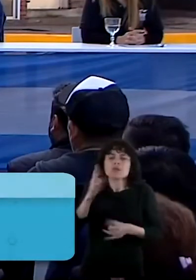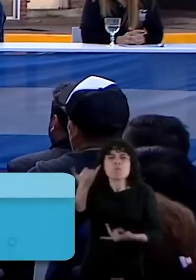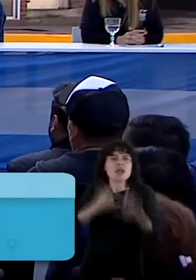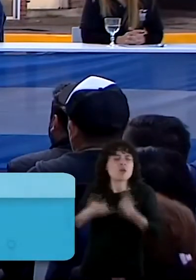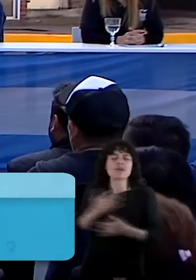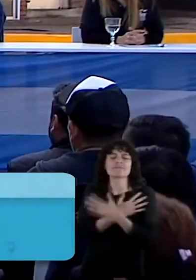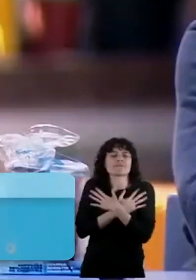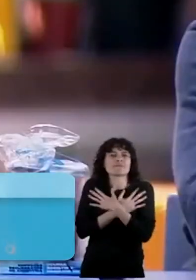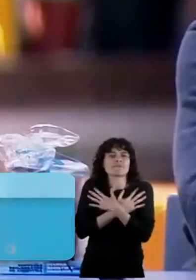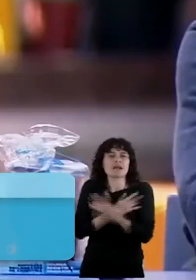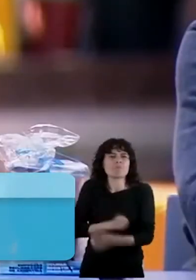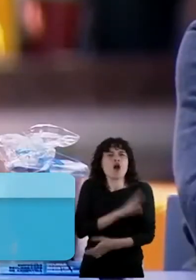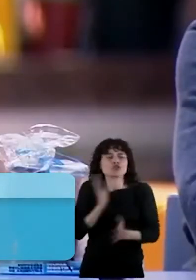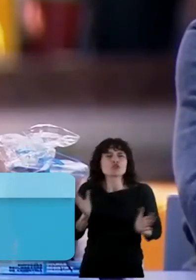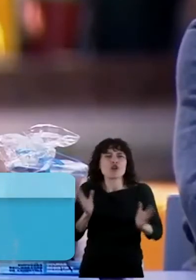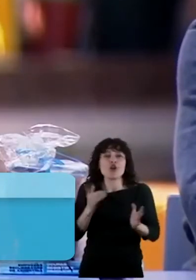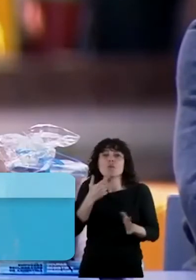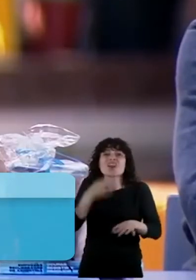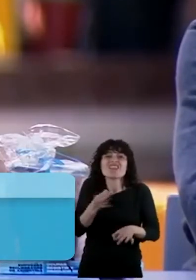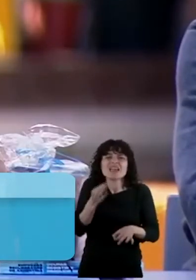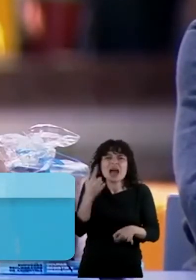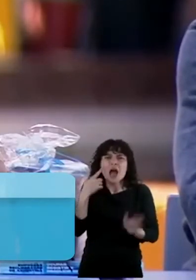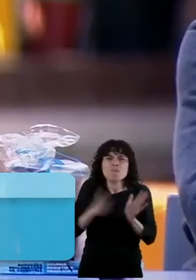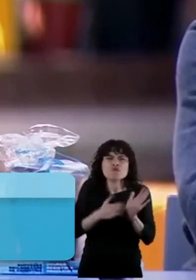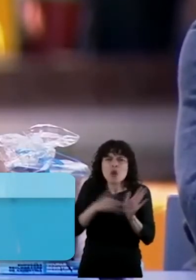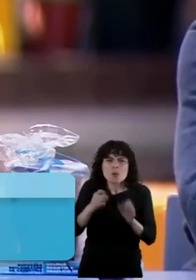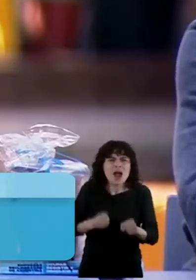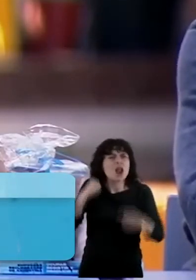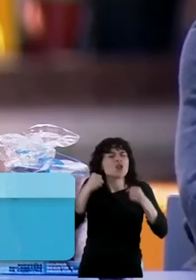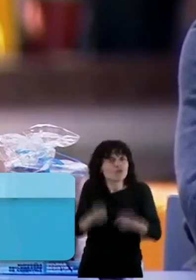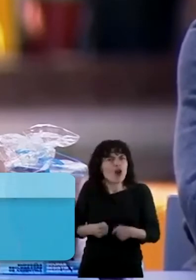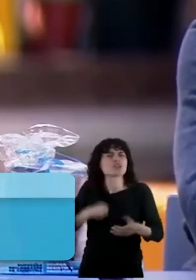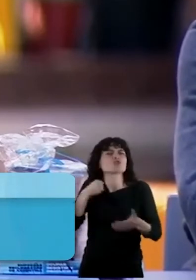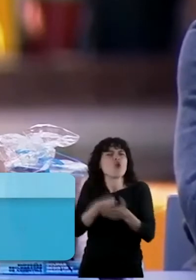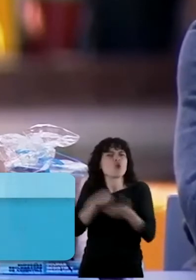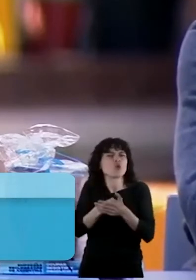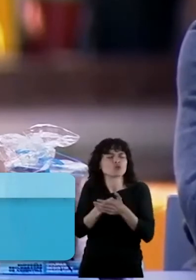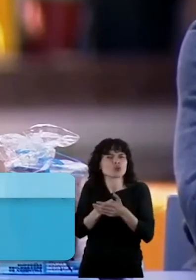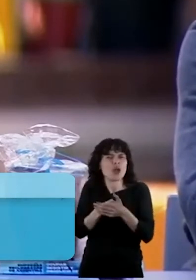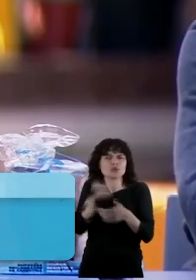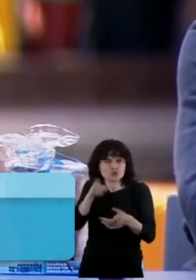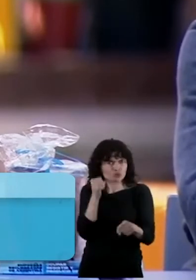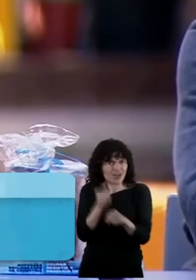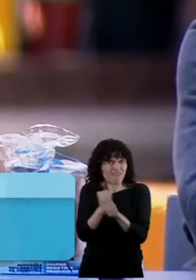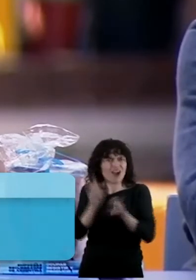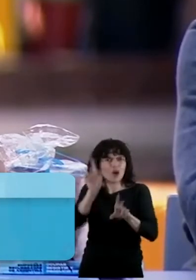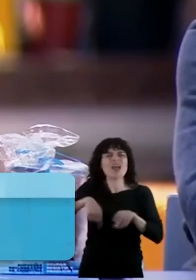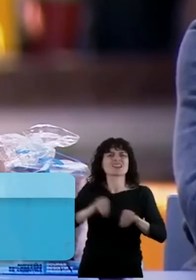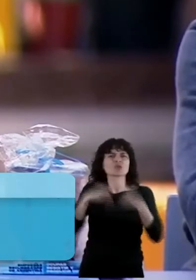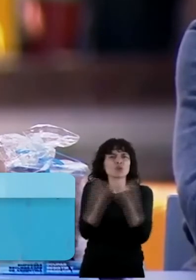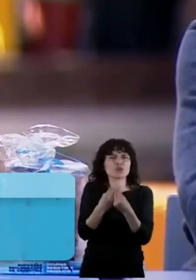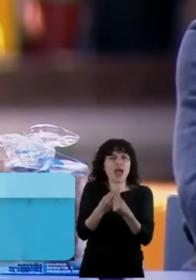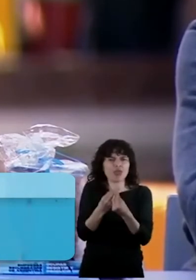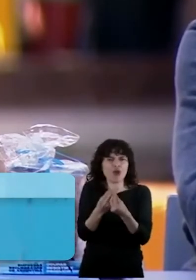con mucho cariño. Porque aquel trabajo no fue en vano. Aquel trabajo tuvo mucho sentido. Y lo